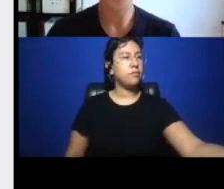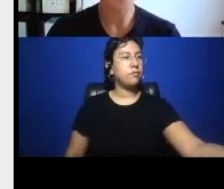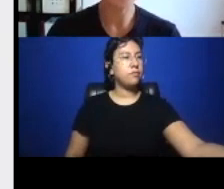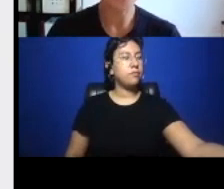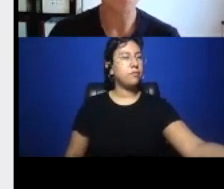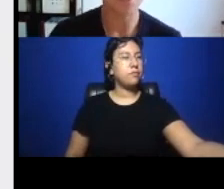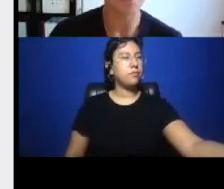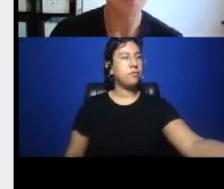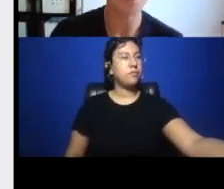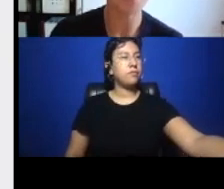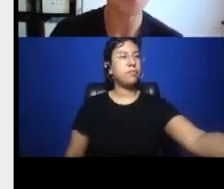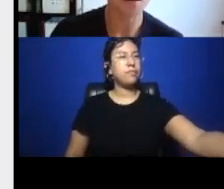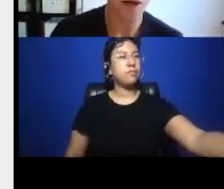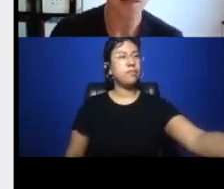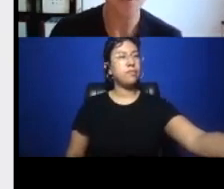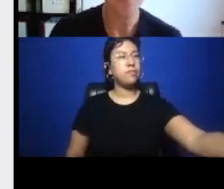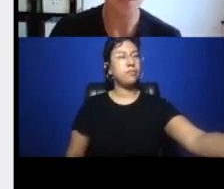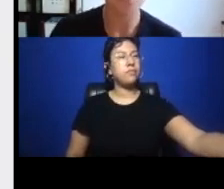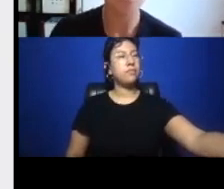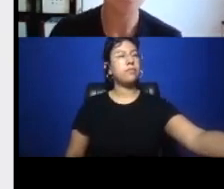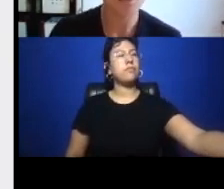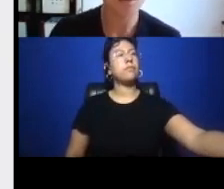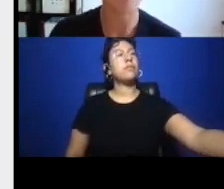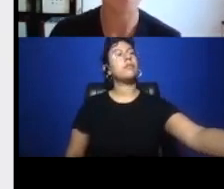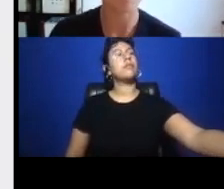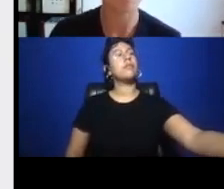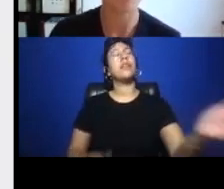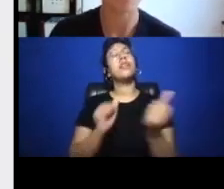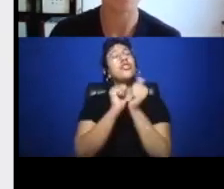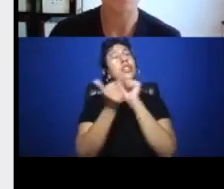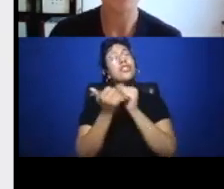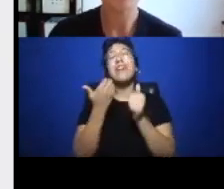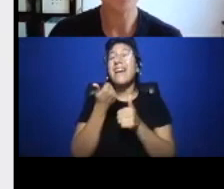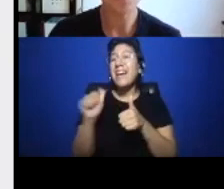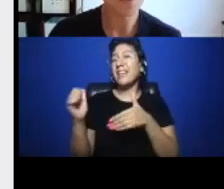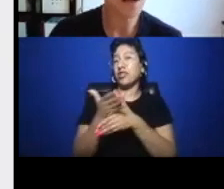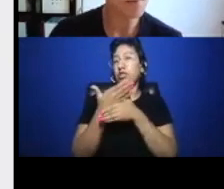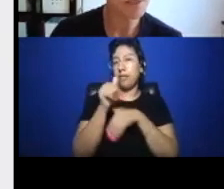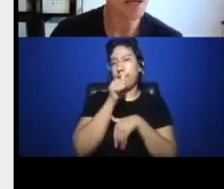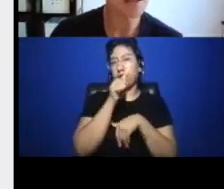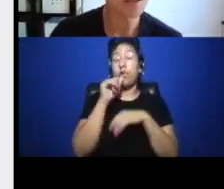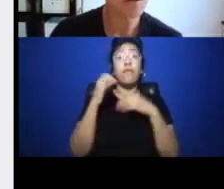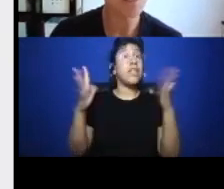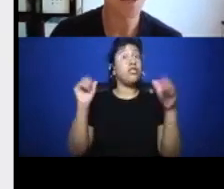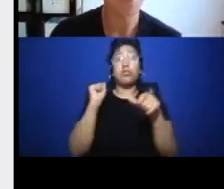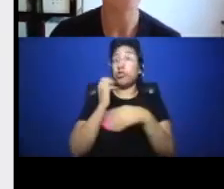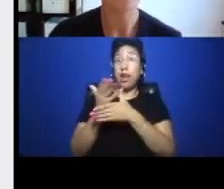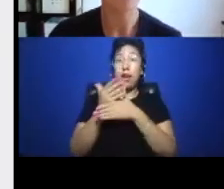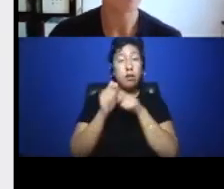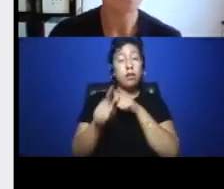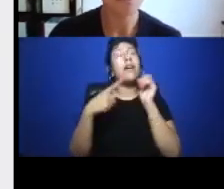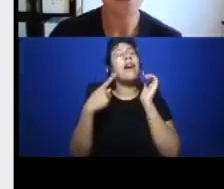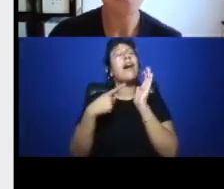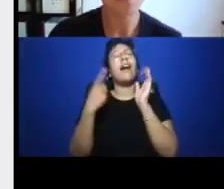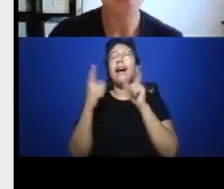otra cosa para hacer es cambiar cualquier contraseña compartida rápido en cuanto a la compañía.